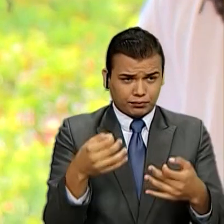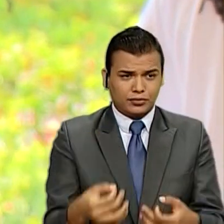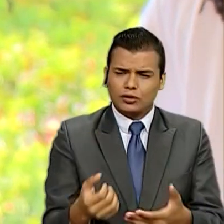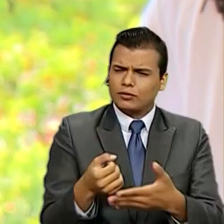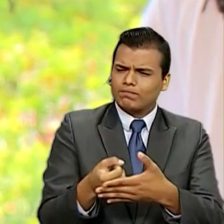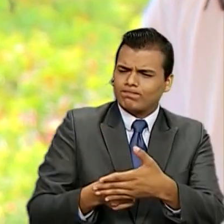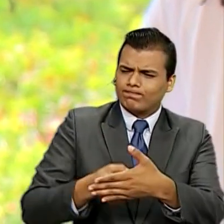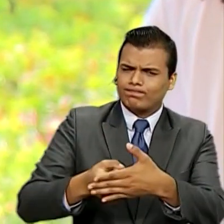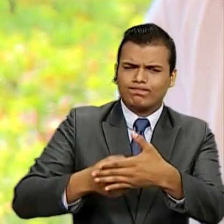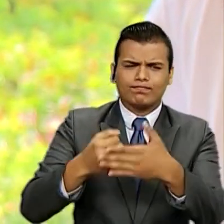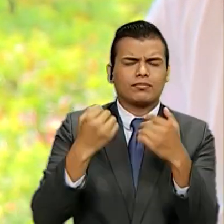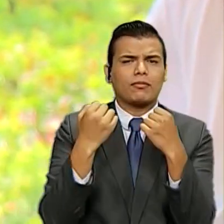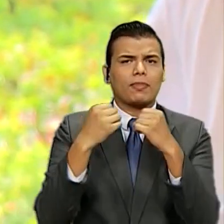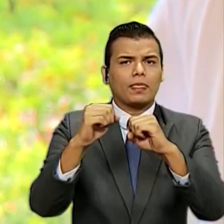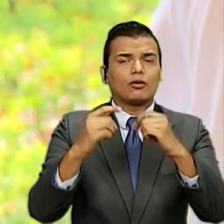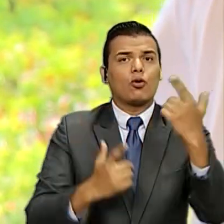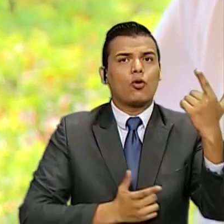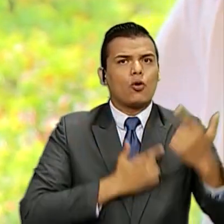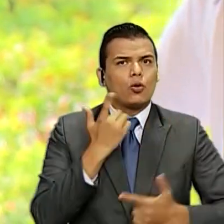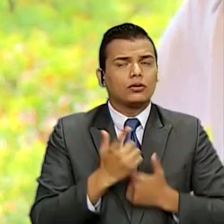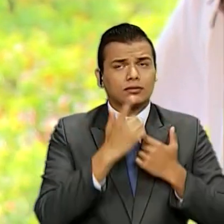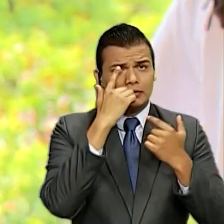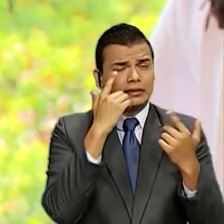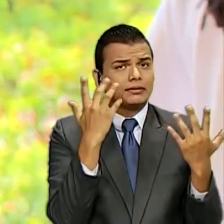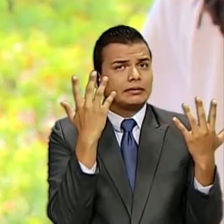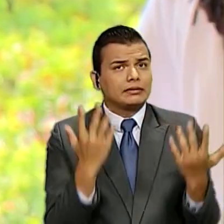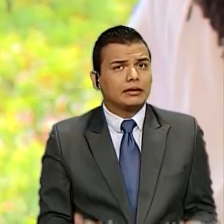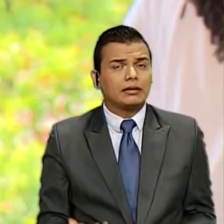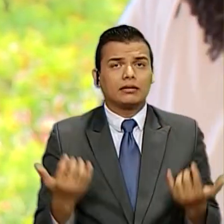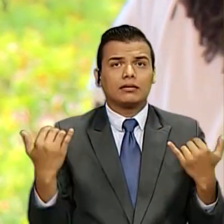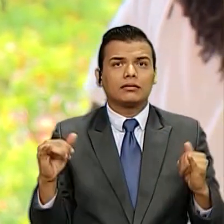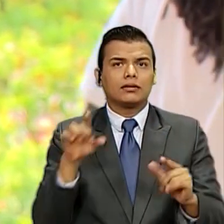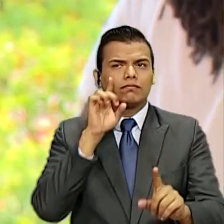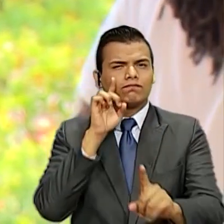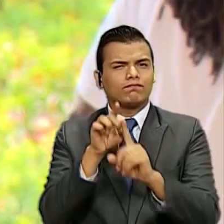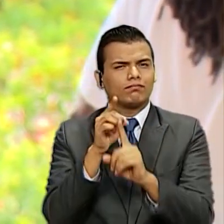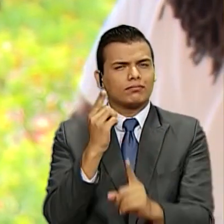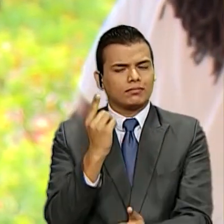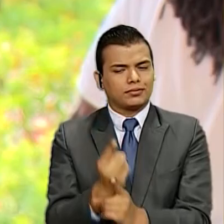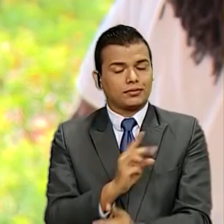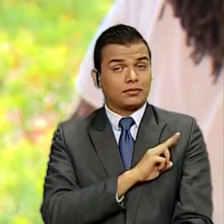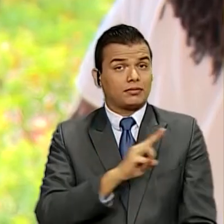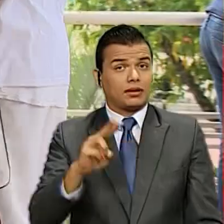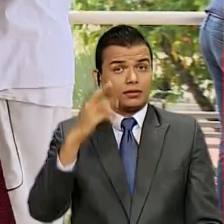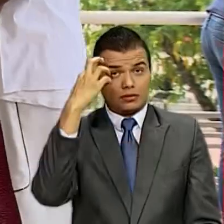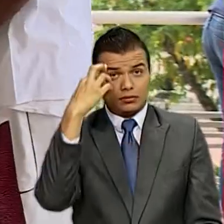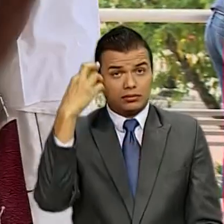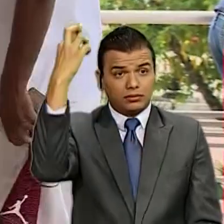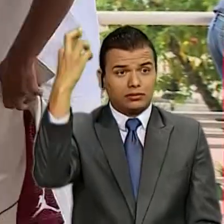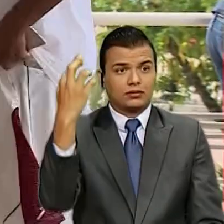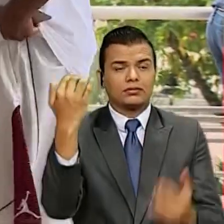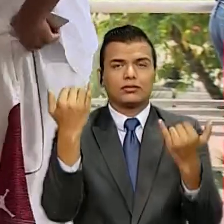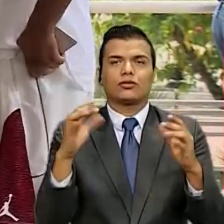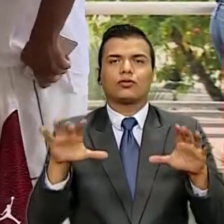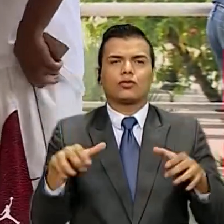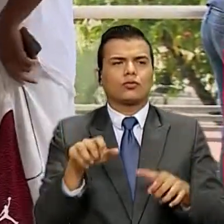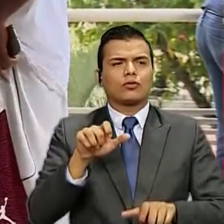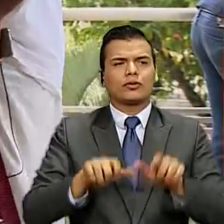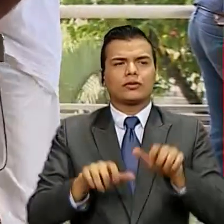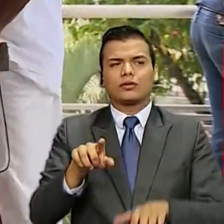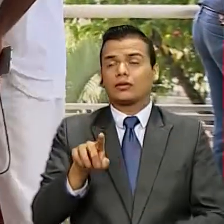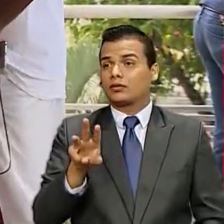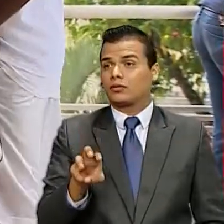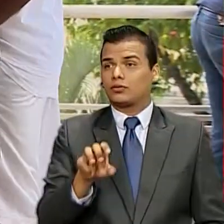tratando y luchando por todos los medios para lograr que pudiera tener el Valle del Cauca un equipo profesional como lo es ahora. Con 18